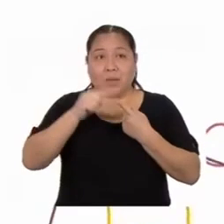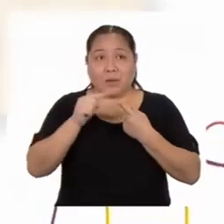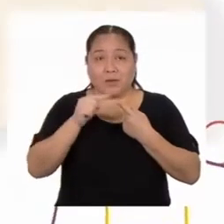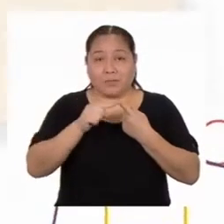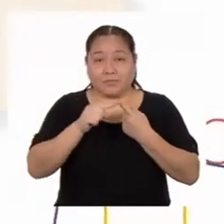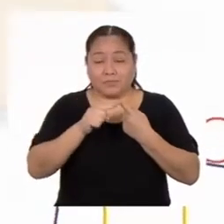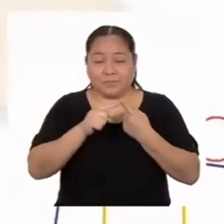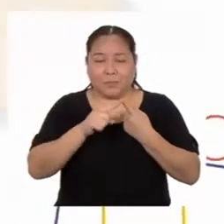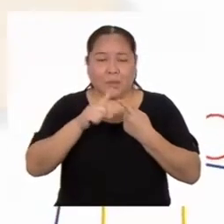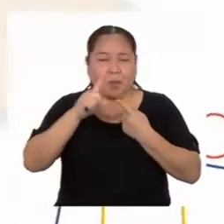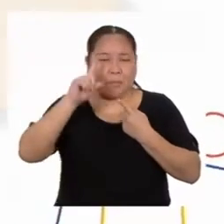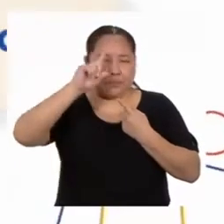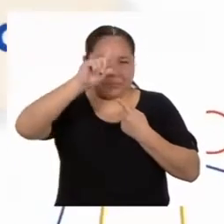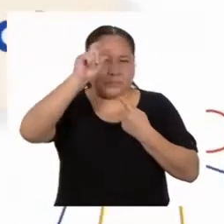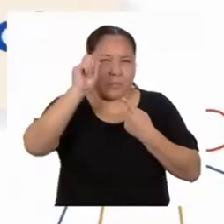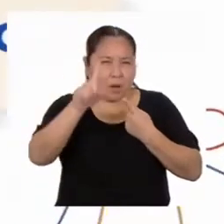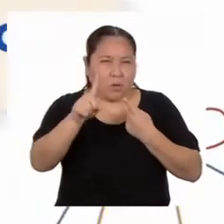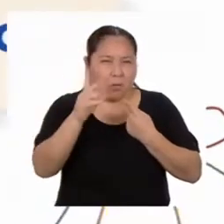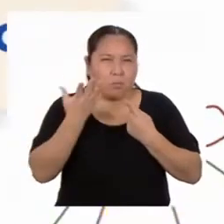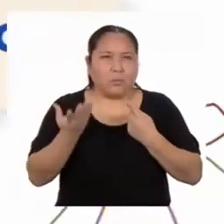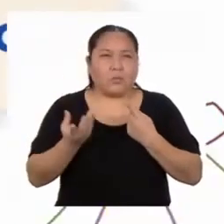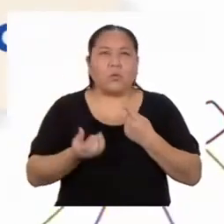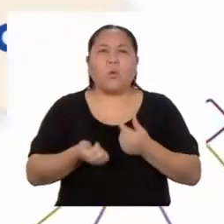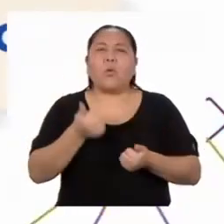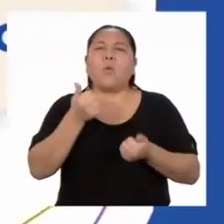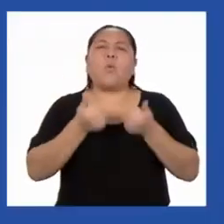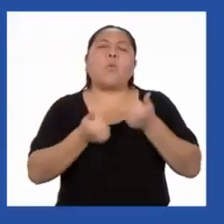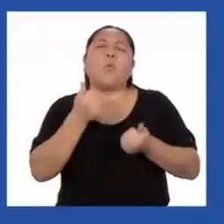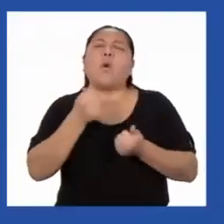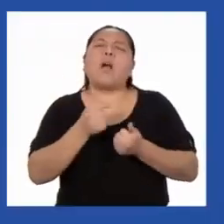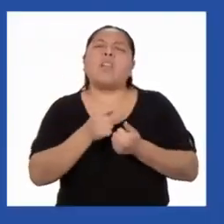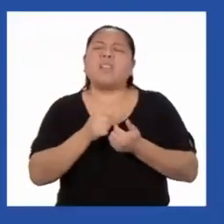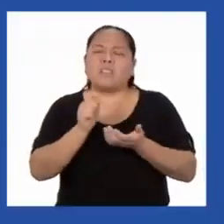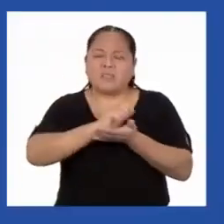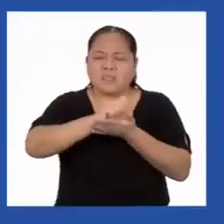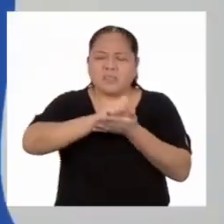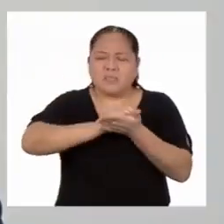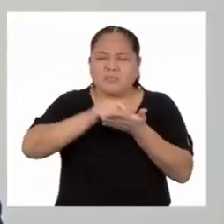la pregunta, ¿de qué trata el texto?